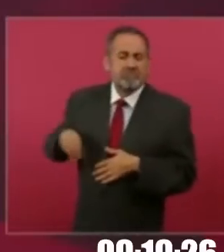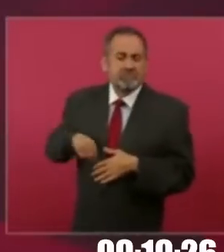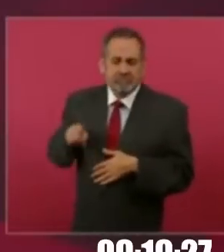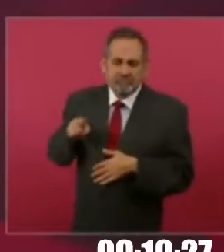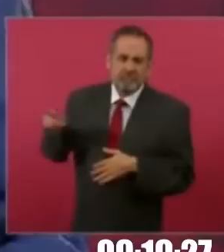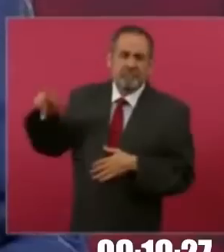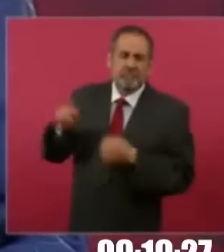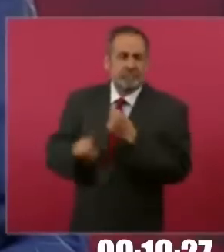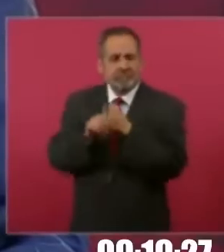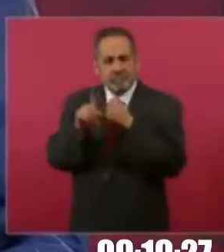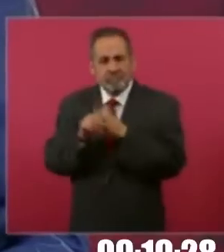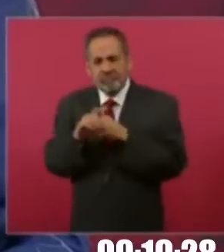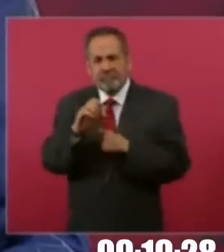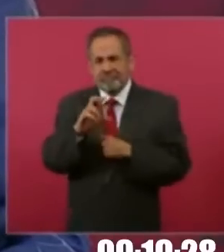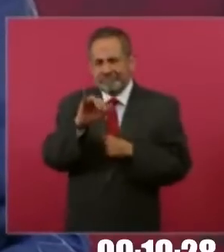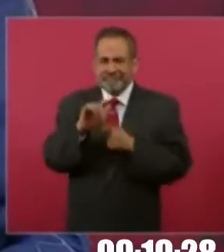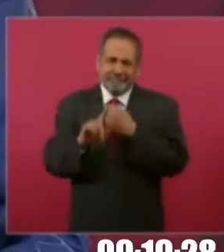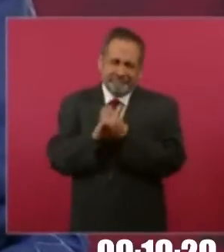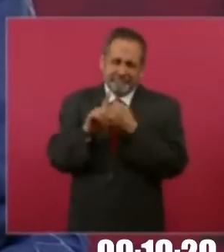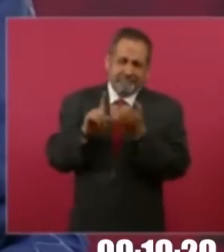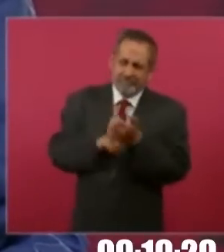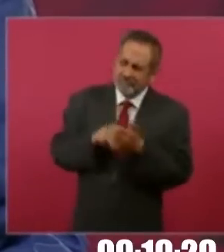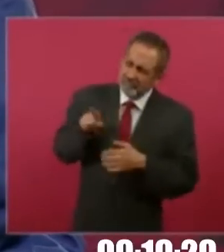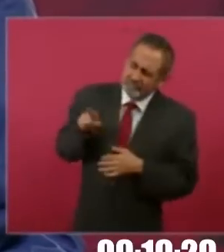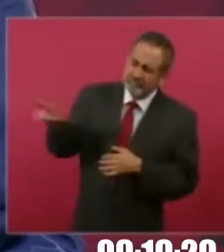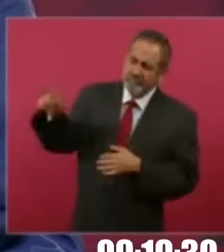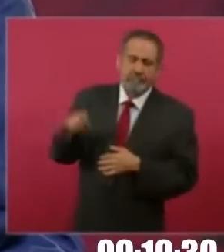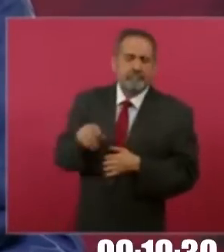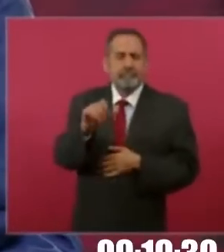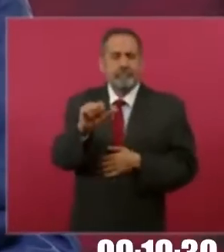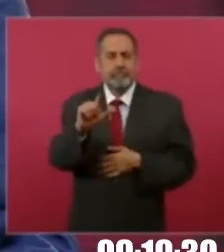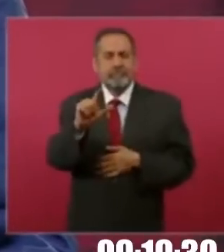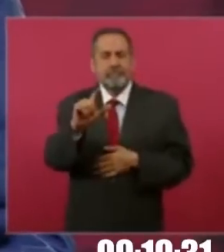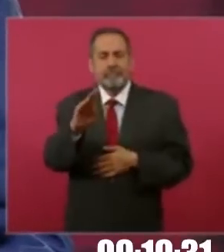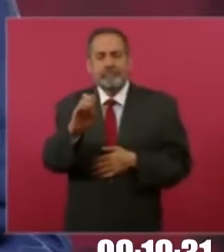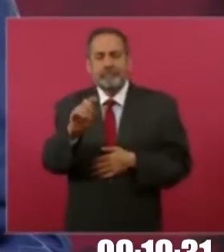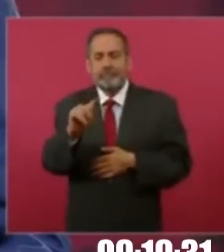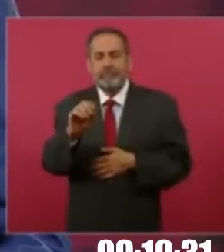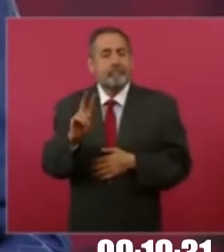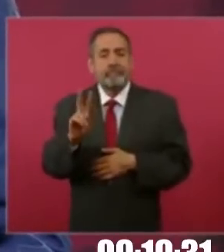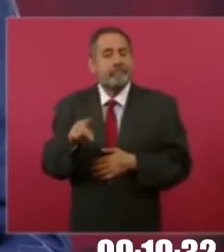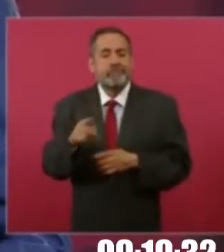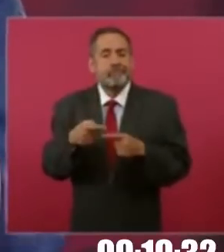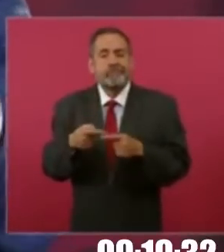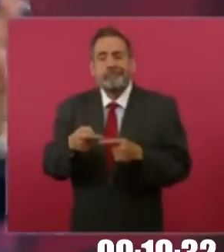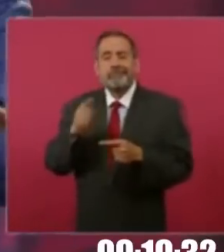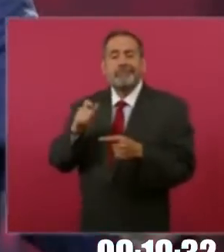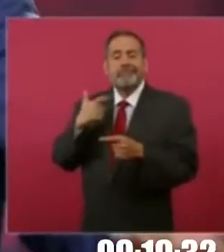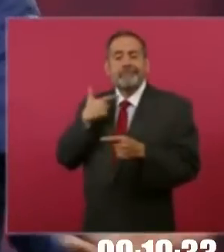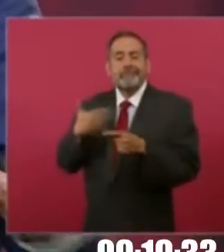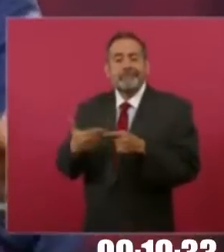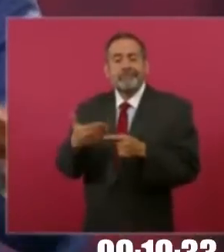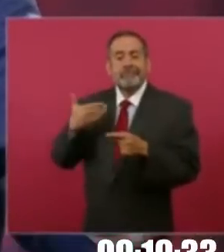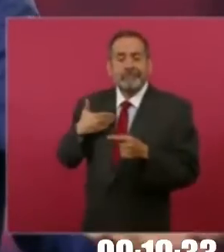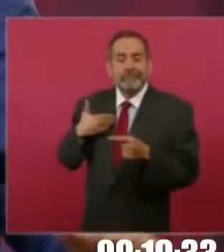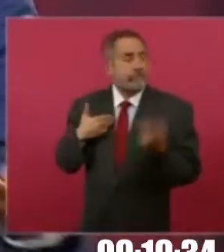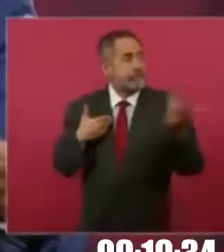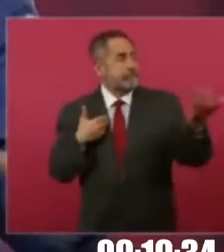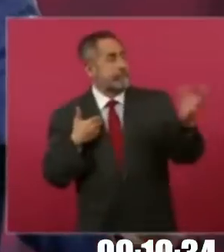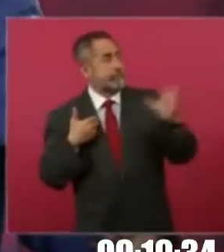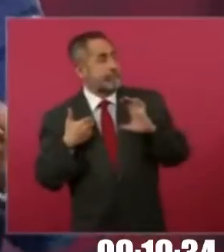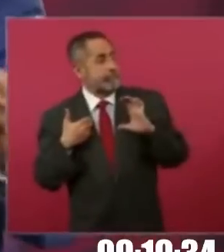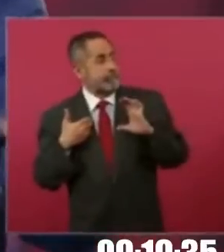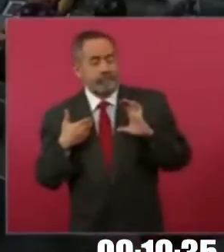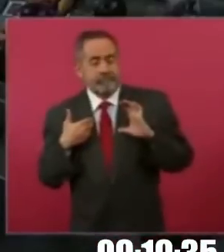de la crisis de Argentina a Alberto Fernández no se